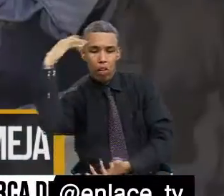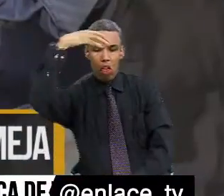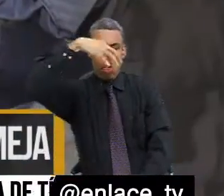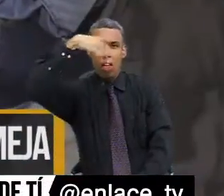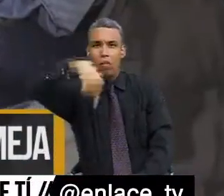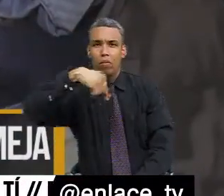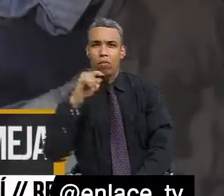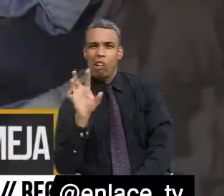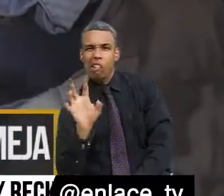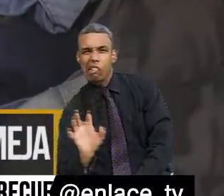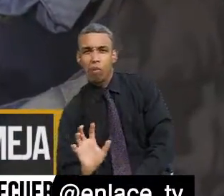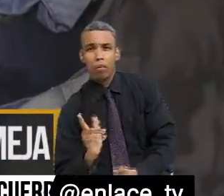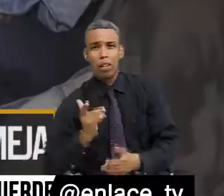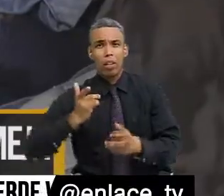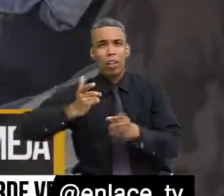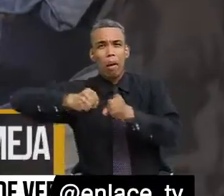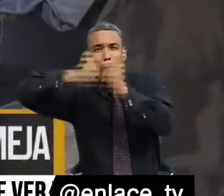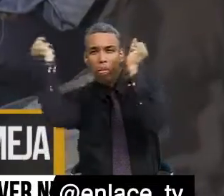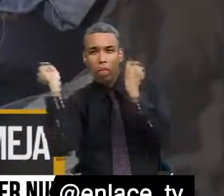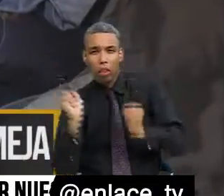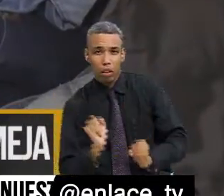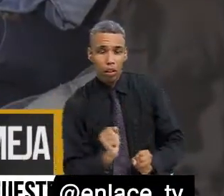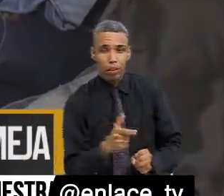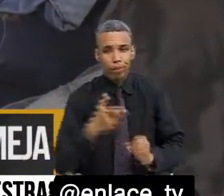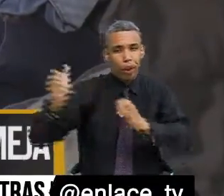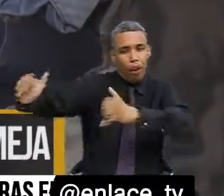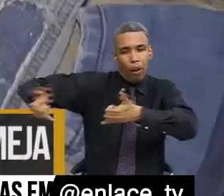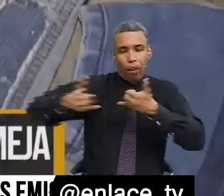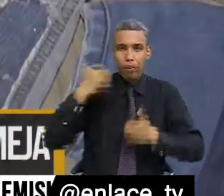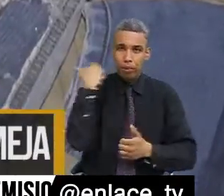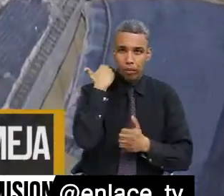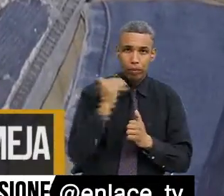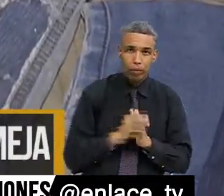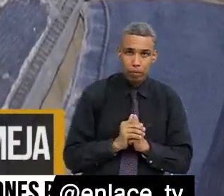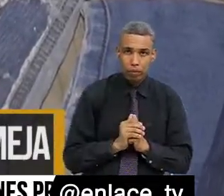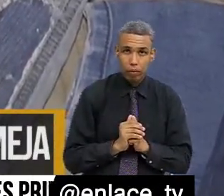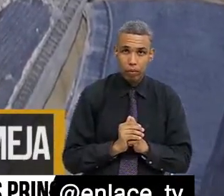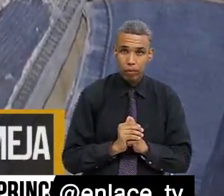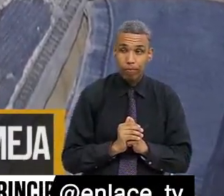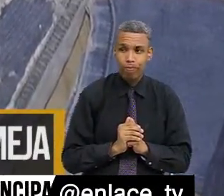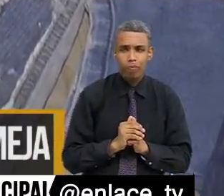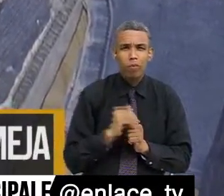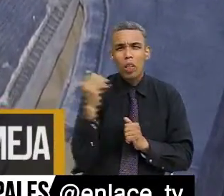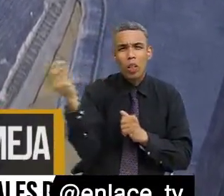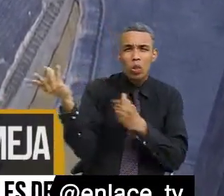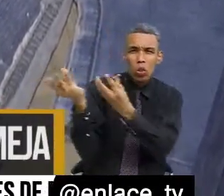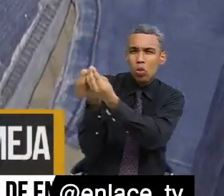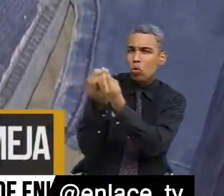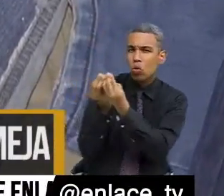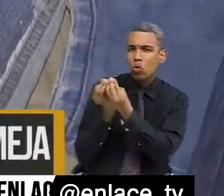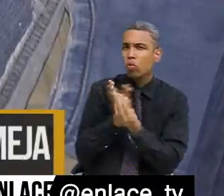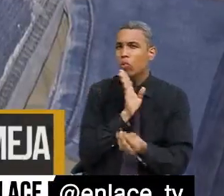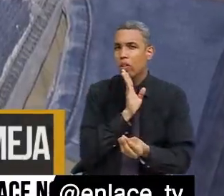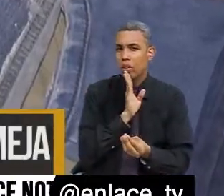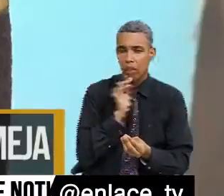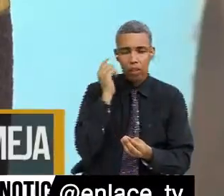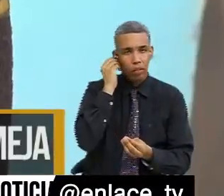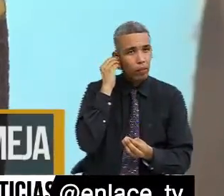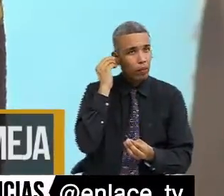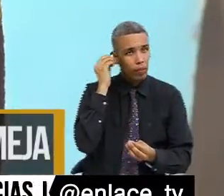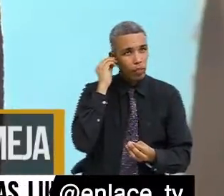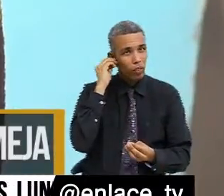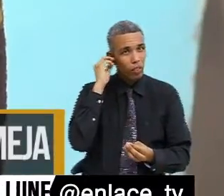estado, una ropa que no sirve. Yes. Mencionó que eran dos hombres y una mujer los que se le acercaron en la carrera 28. Ellos